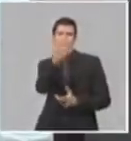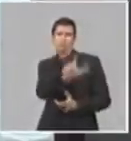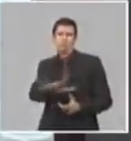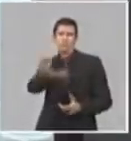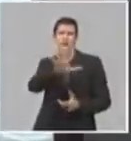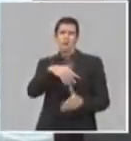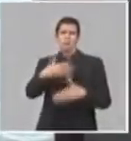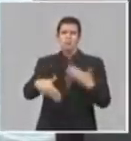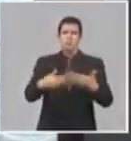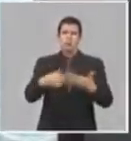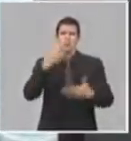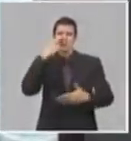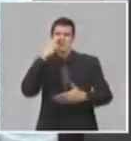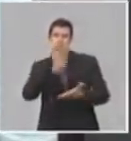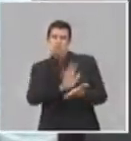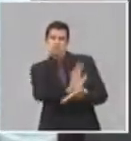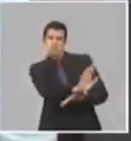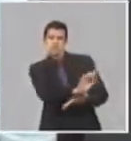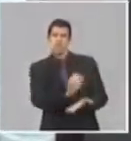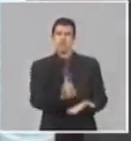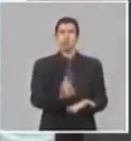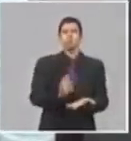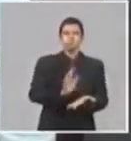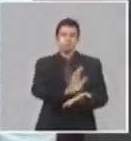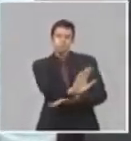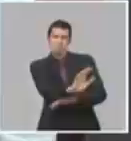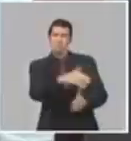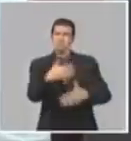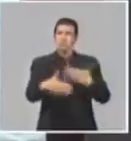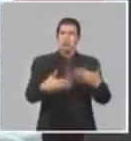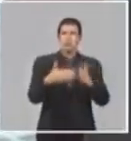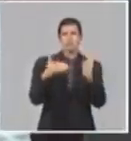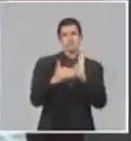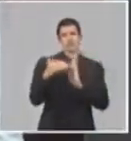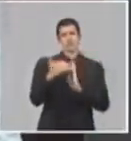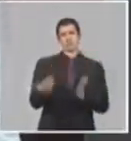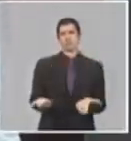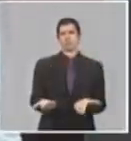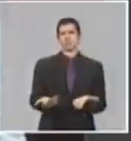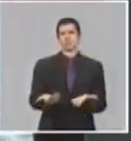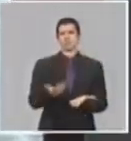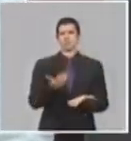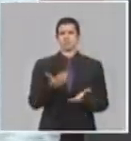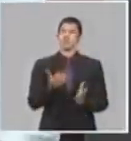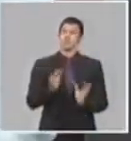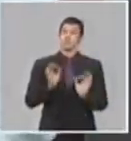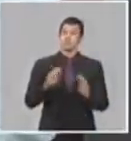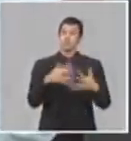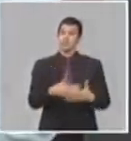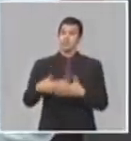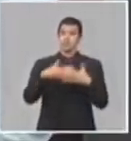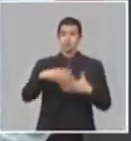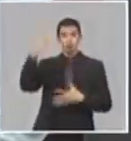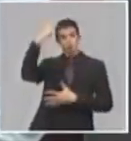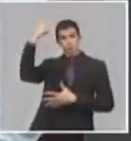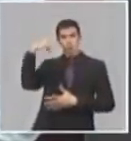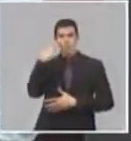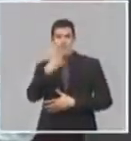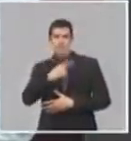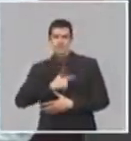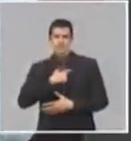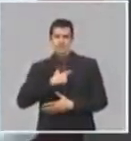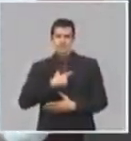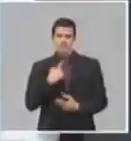Y a esa administración le molesta y le duele el prestigio y los resultados de nuestro país. Y eso explica